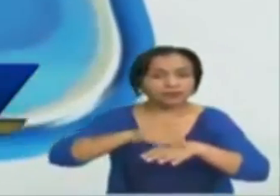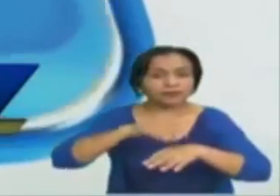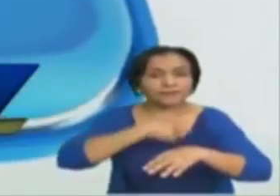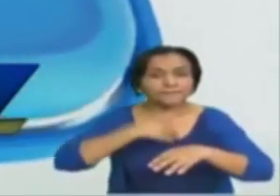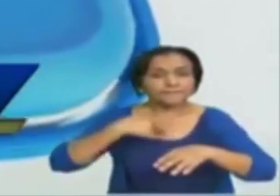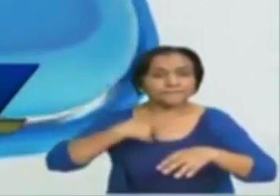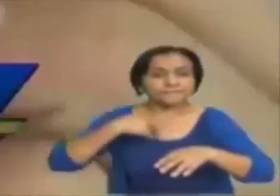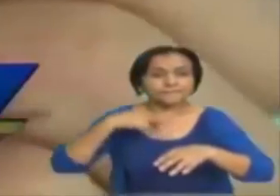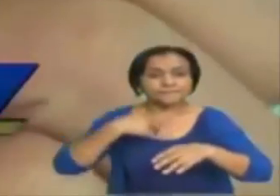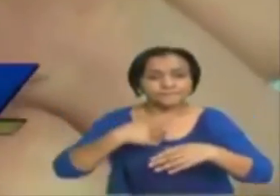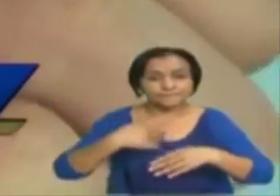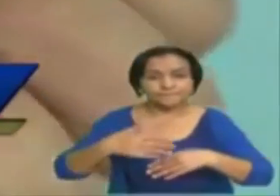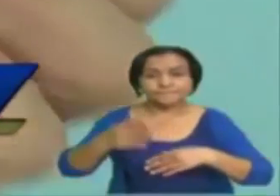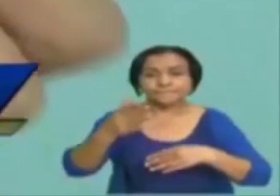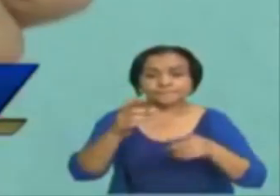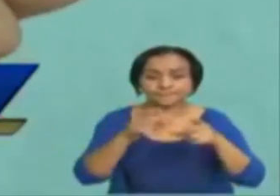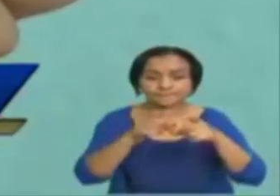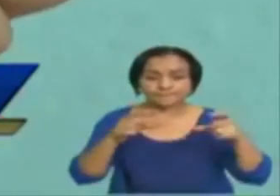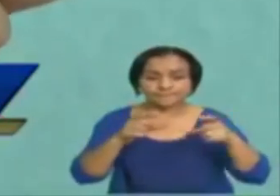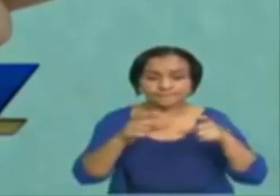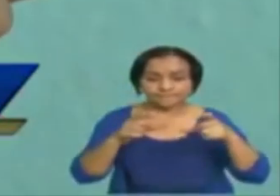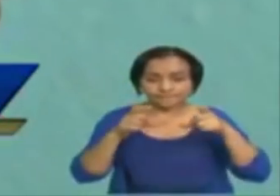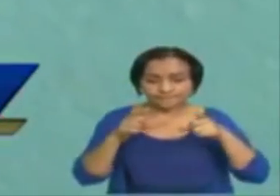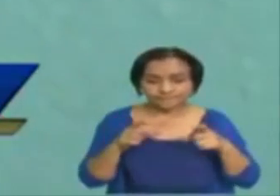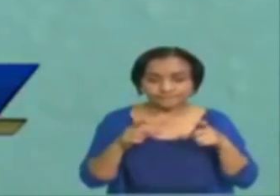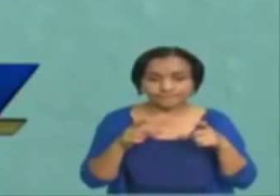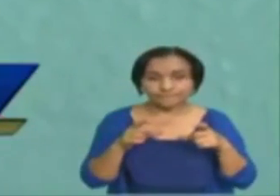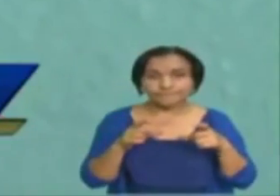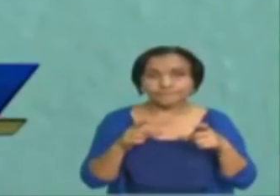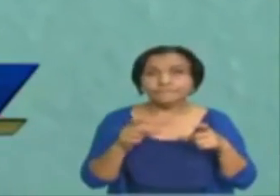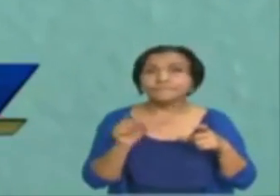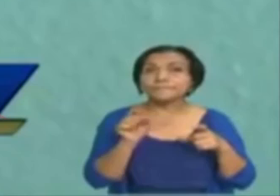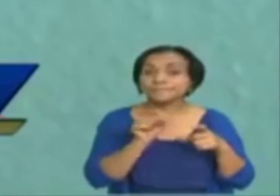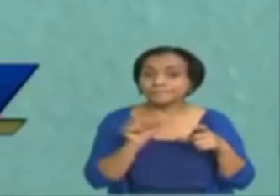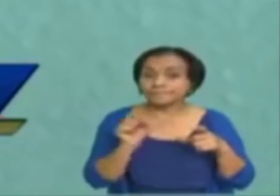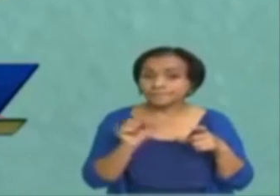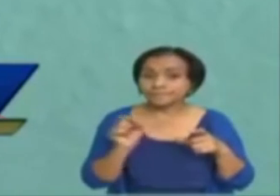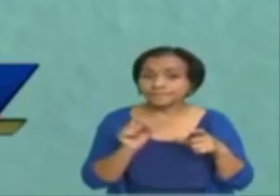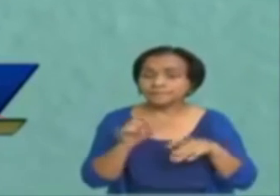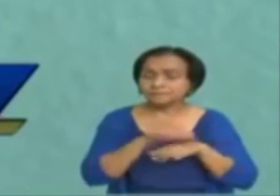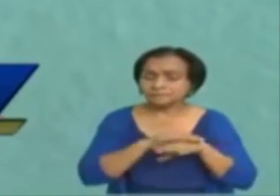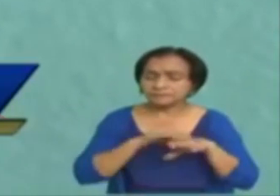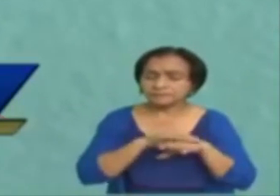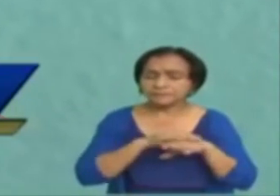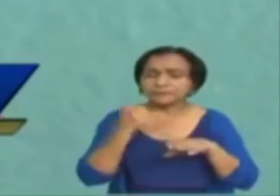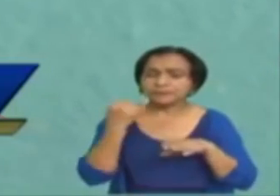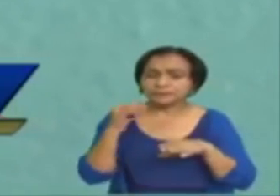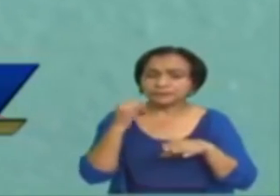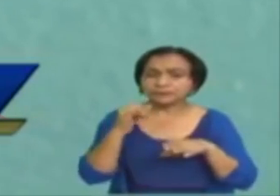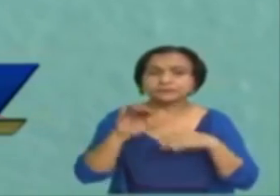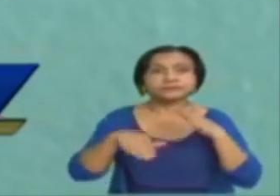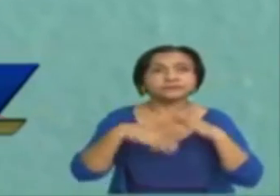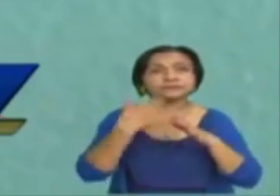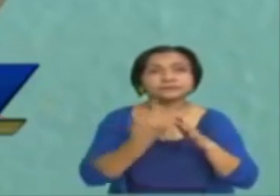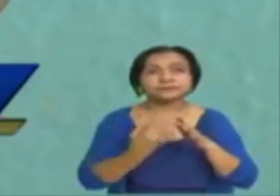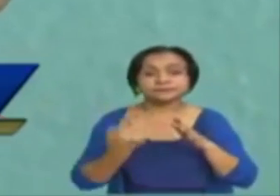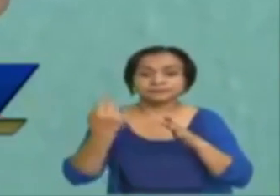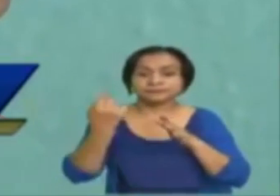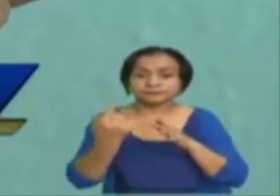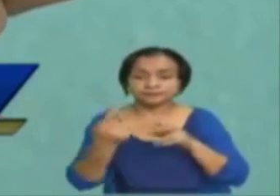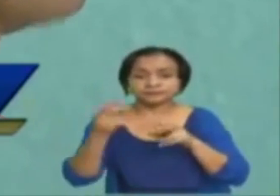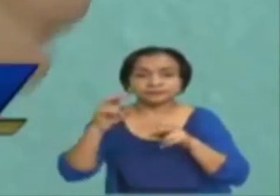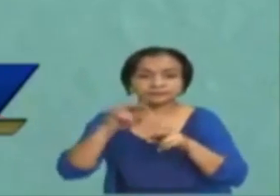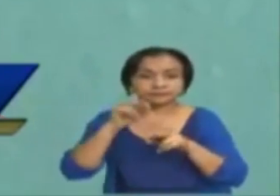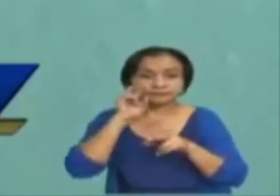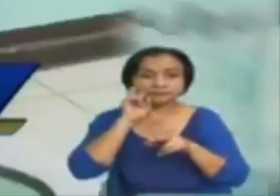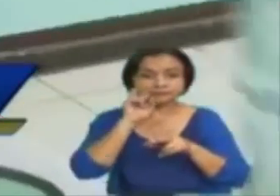realiza una preclínica, se les toma la presión, la toma de signos vitales para ver que ellos se encuentren con una buena